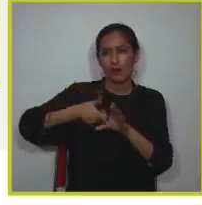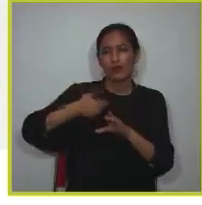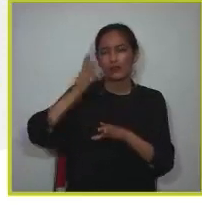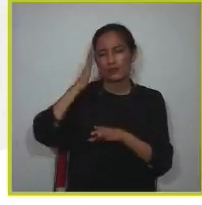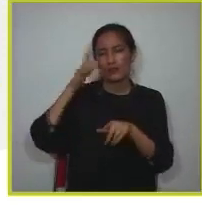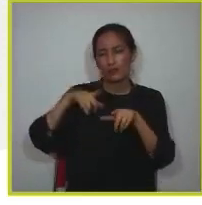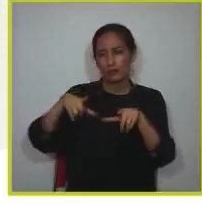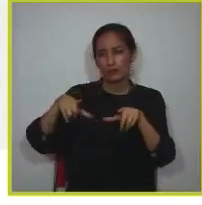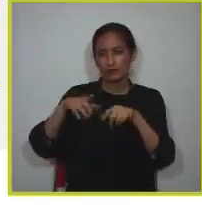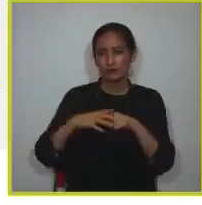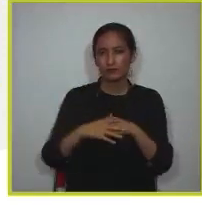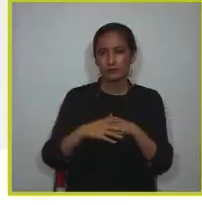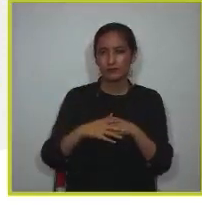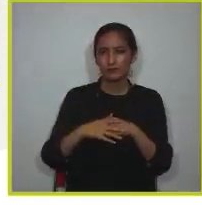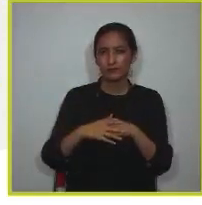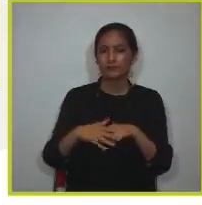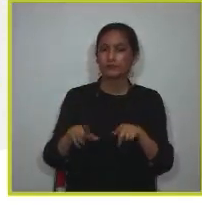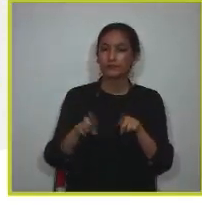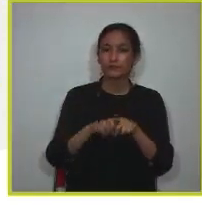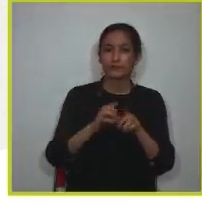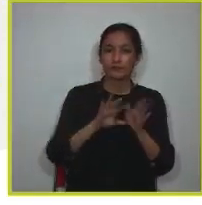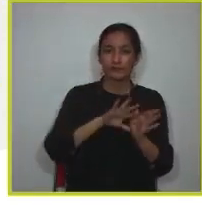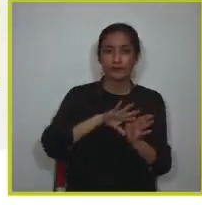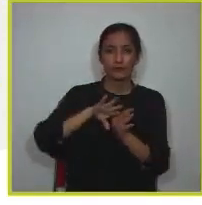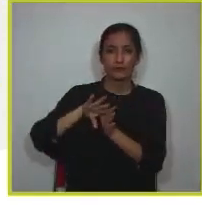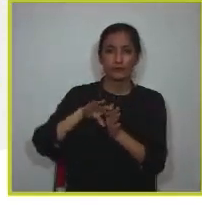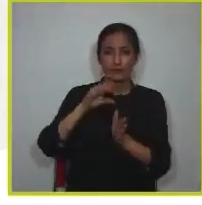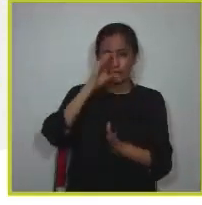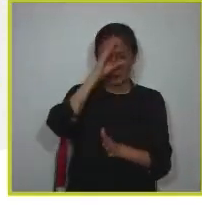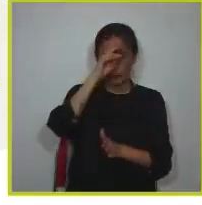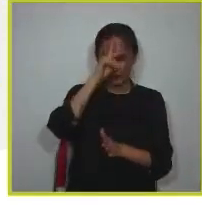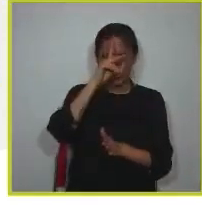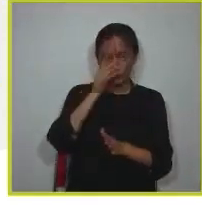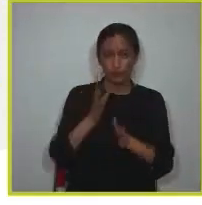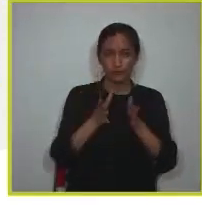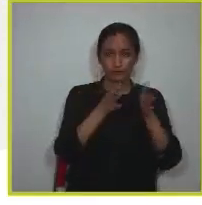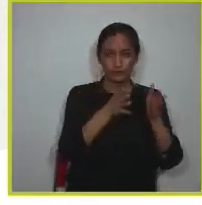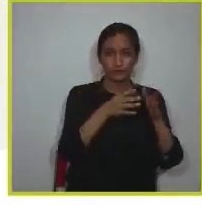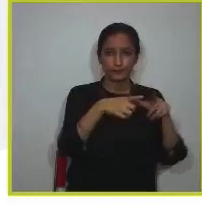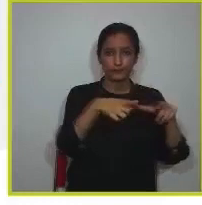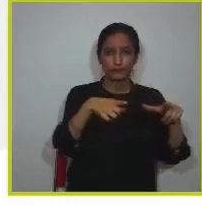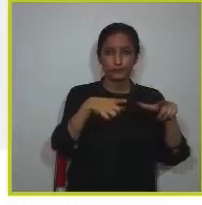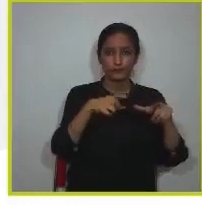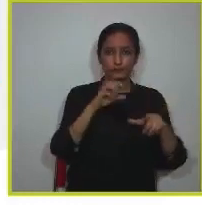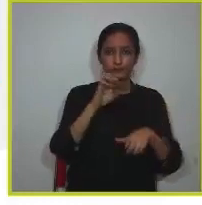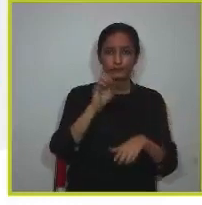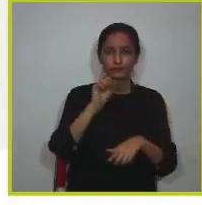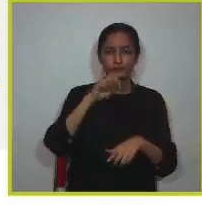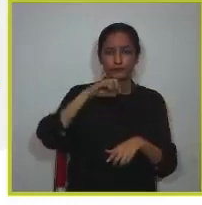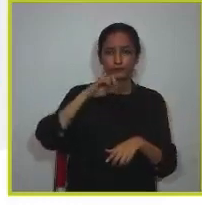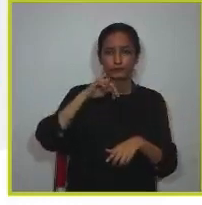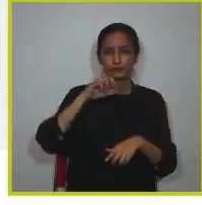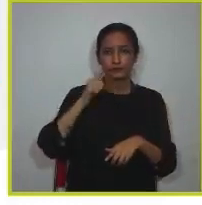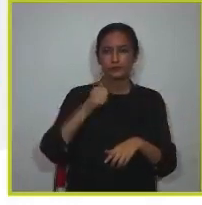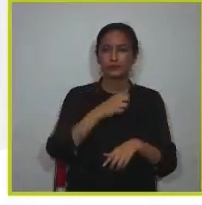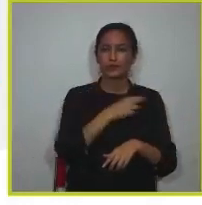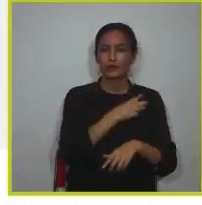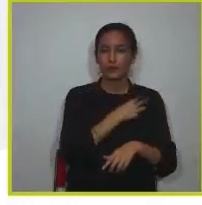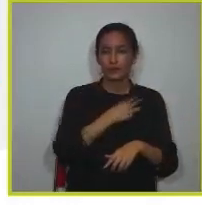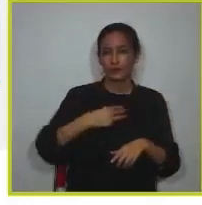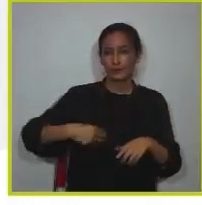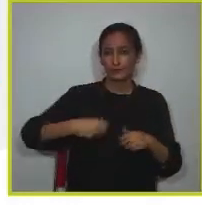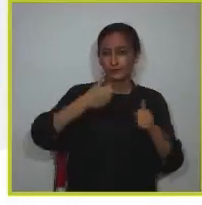esos territorios en el caso de cusco en para espinar por indicación del viceministerio de gestión